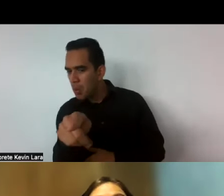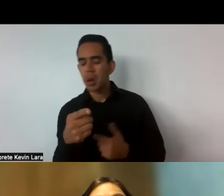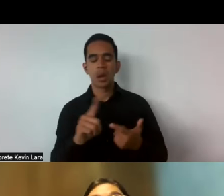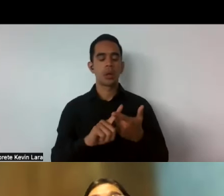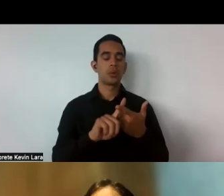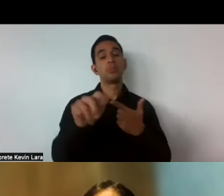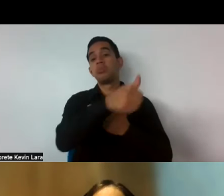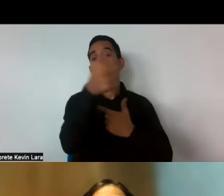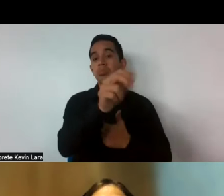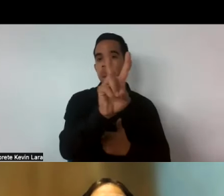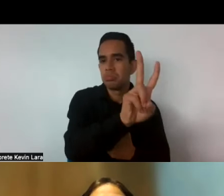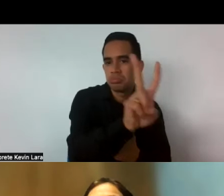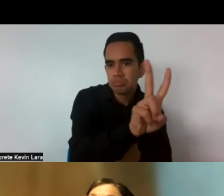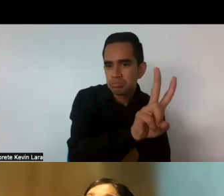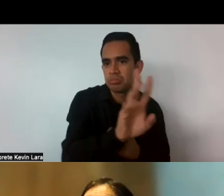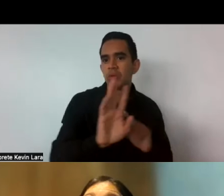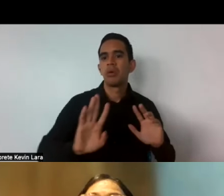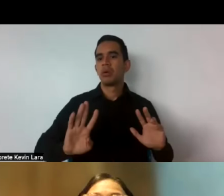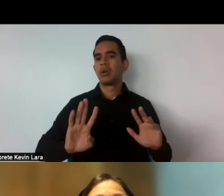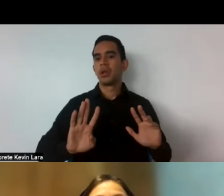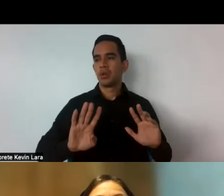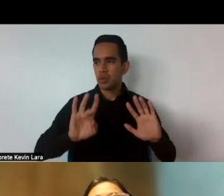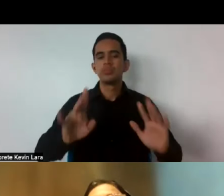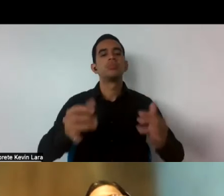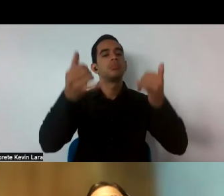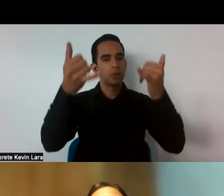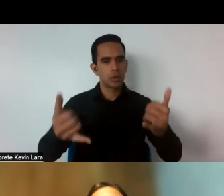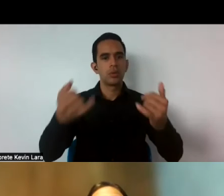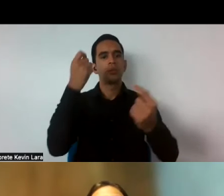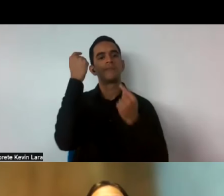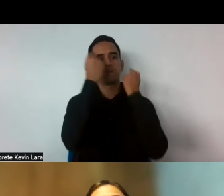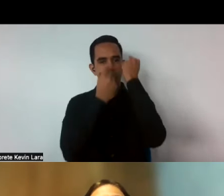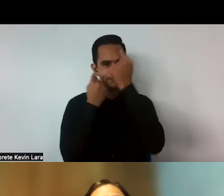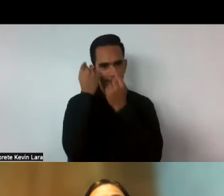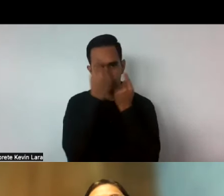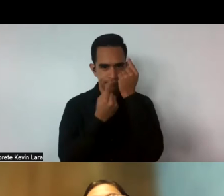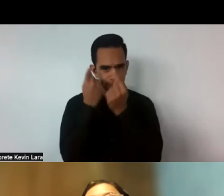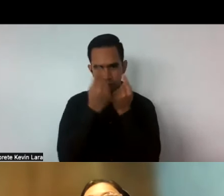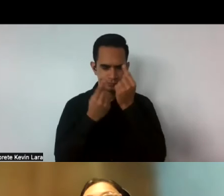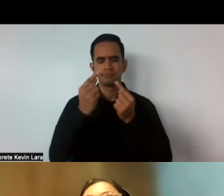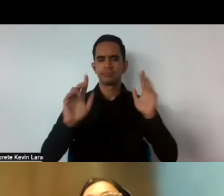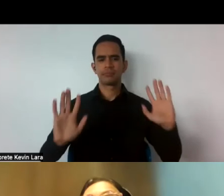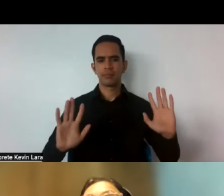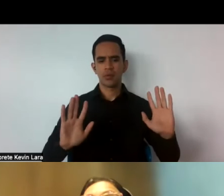2. Y vamos a estar justamente reflexionando sobre las emociones. ¿Ok?